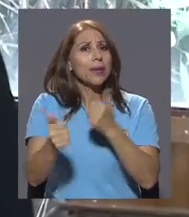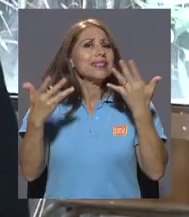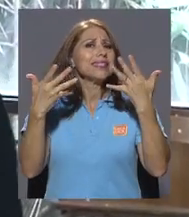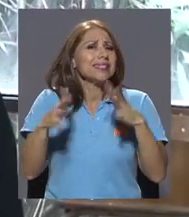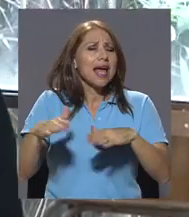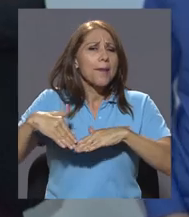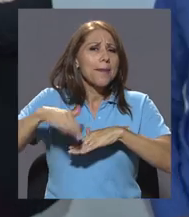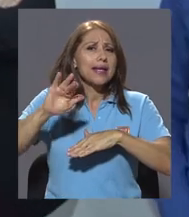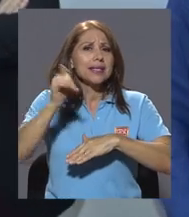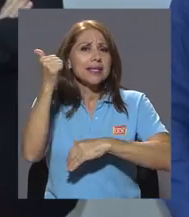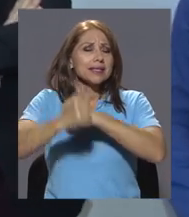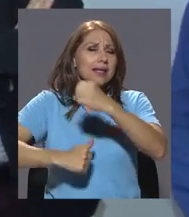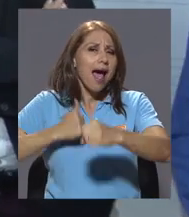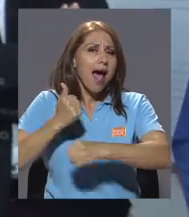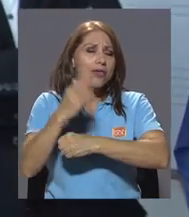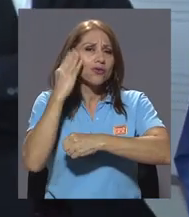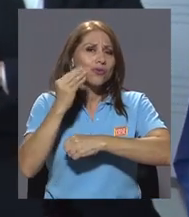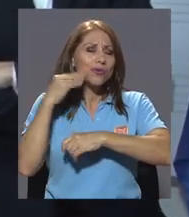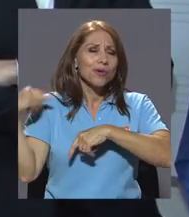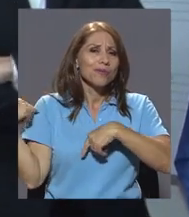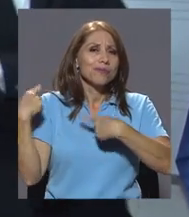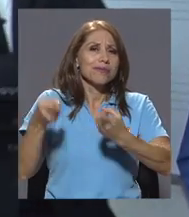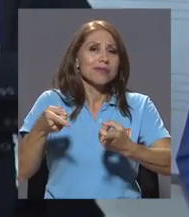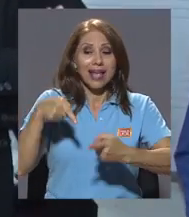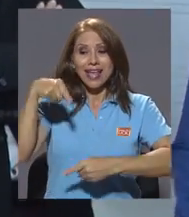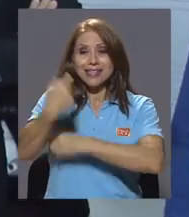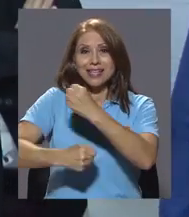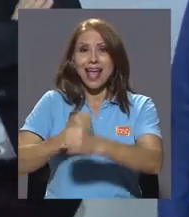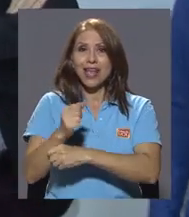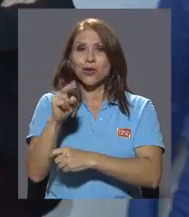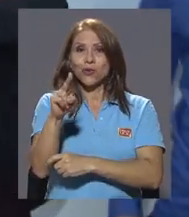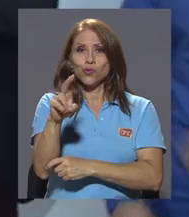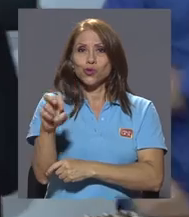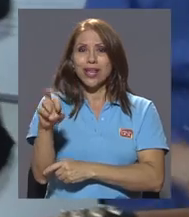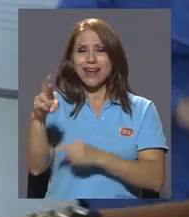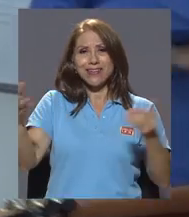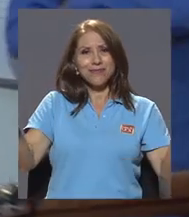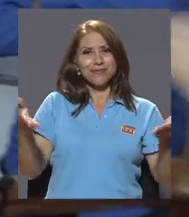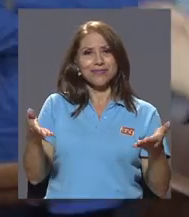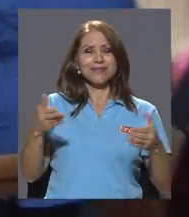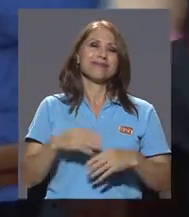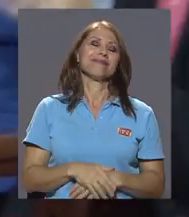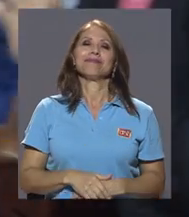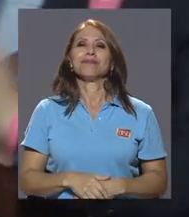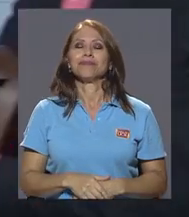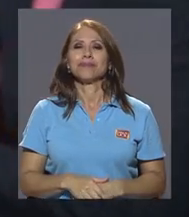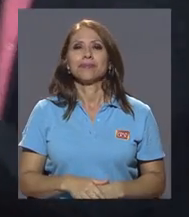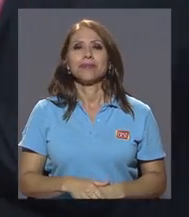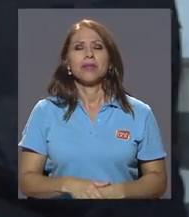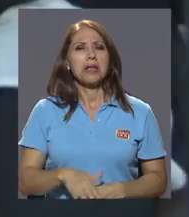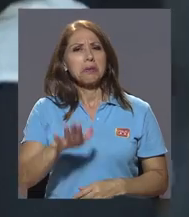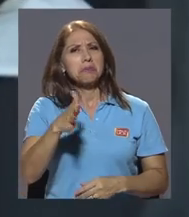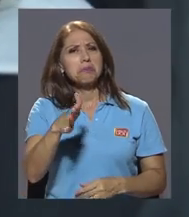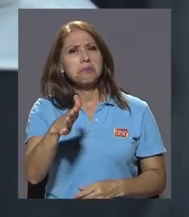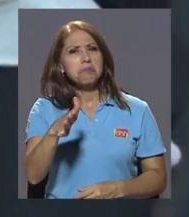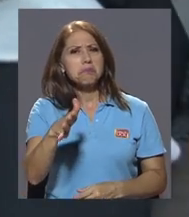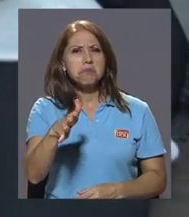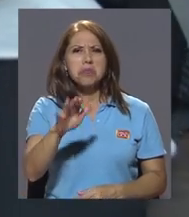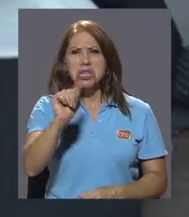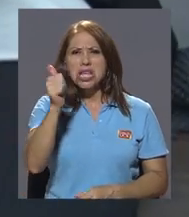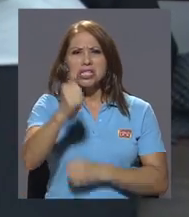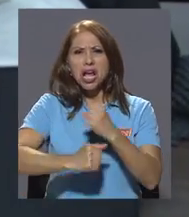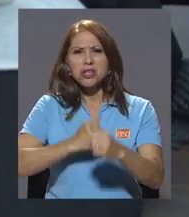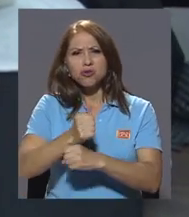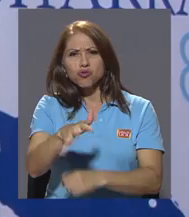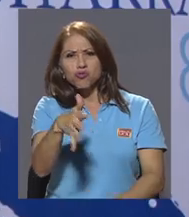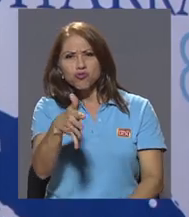de trayectoria y este año la UCR fue la anfitriona de este concurso. Hace un promedio de unos 10 años, por